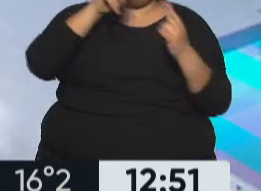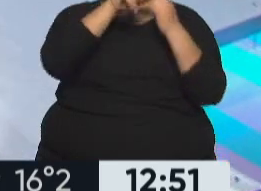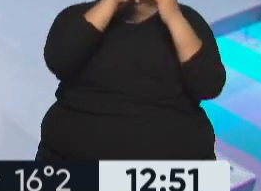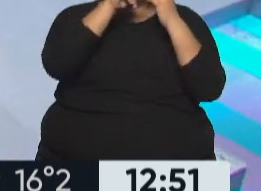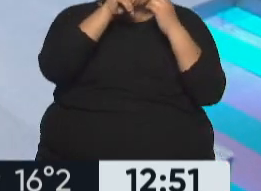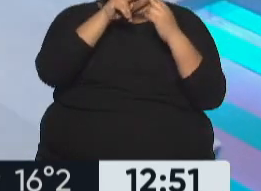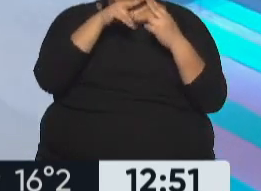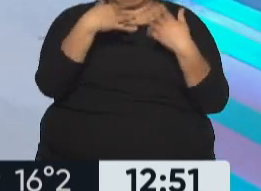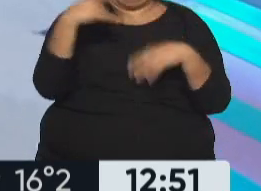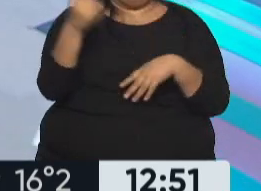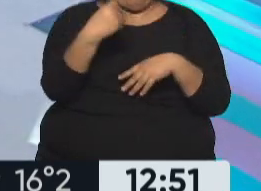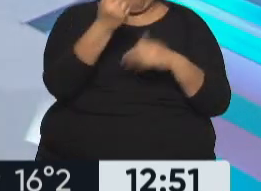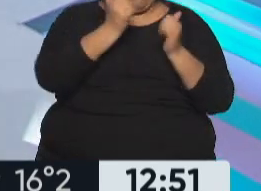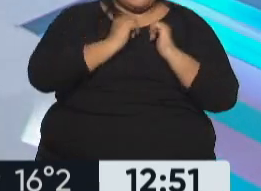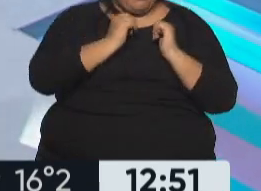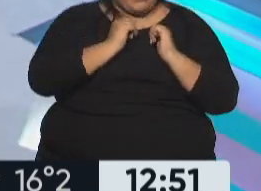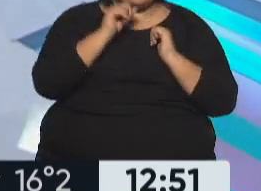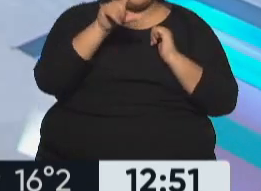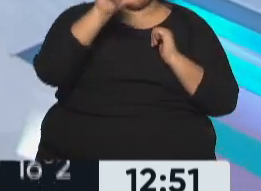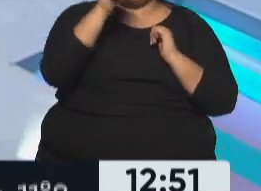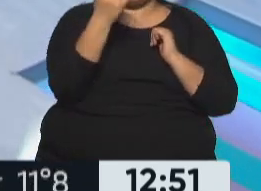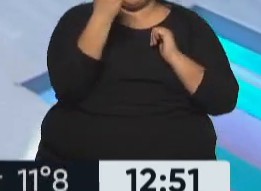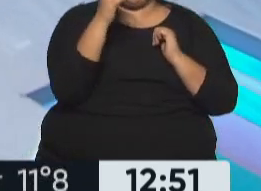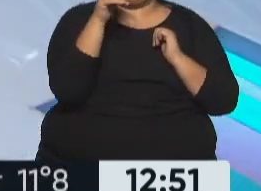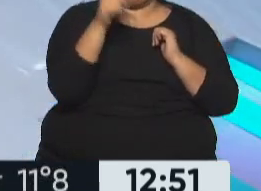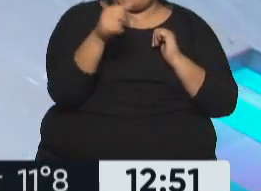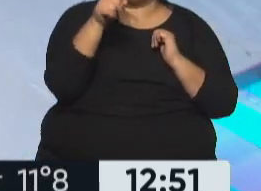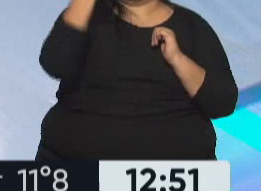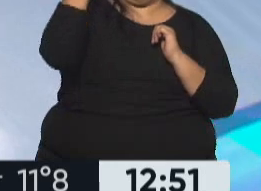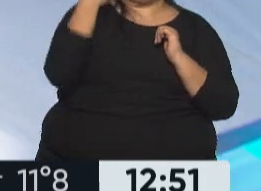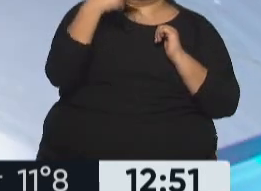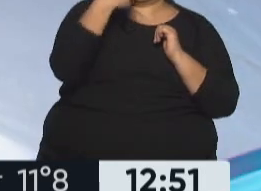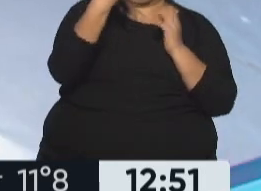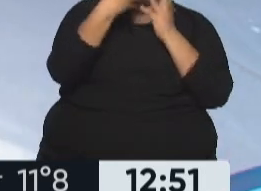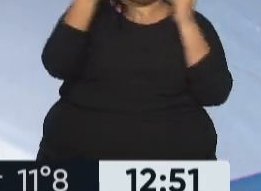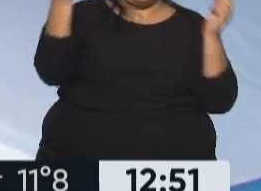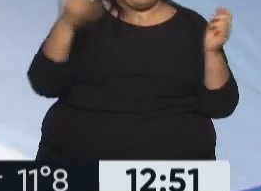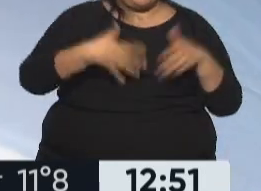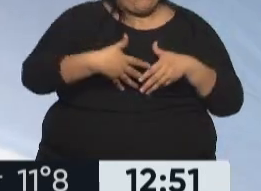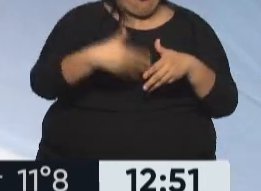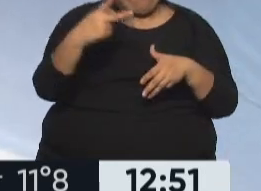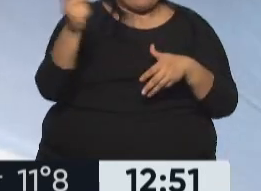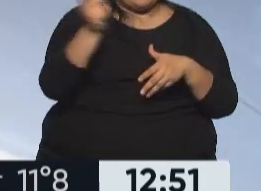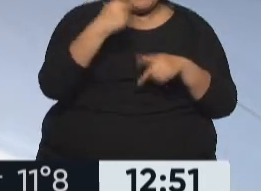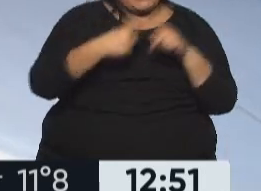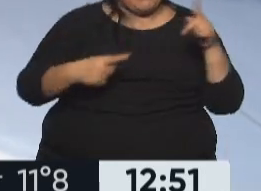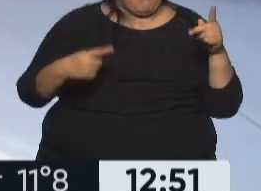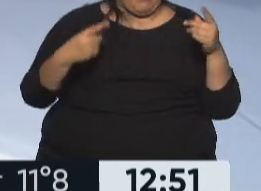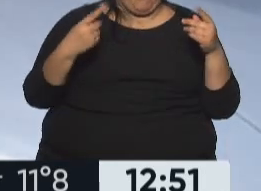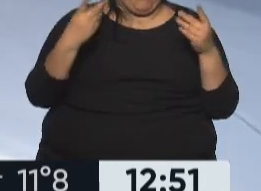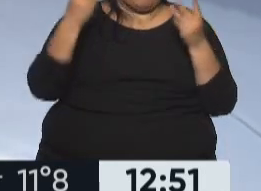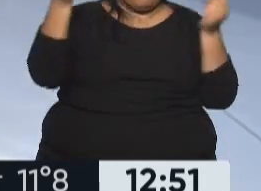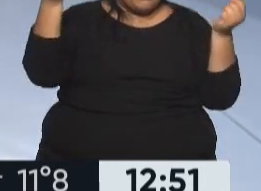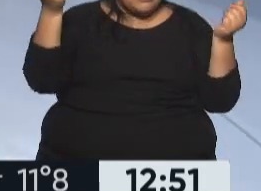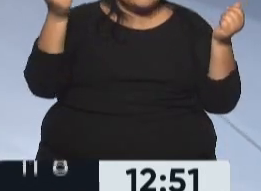muy esperado, obviamente. Laura, la hija de Estela de Carlotto, desapareció cuando estaba embarazada de 2 meses y medio y obviamente continúa